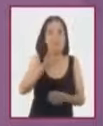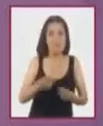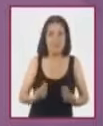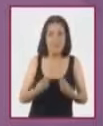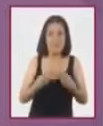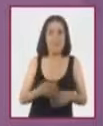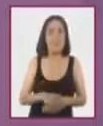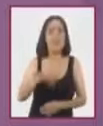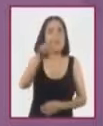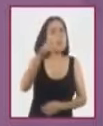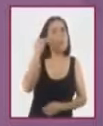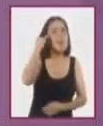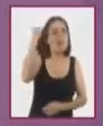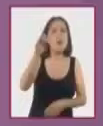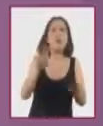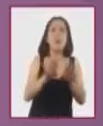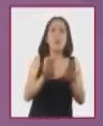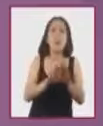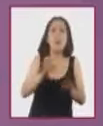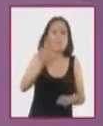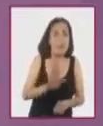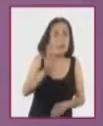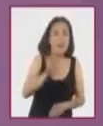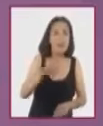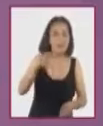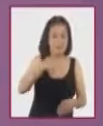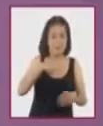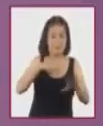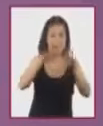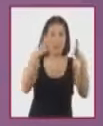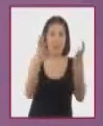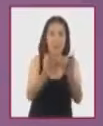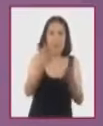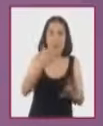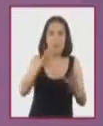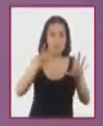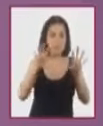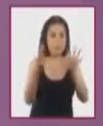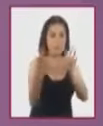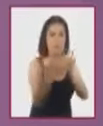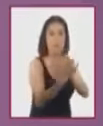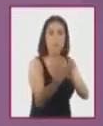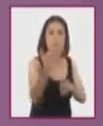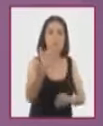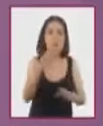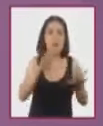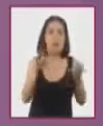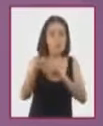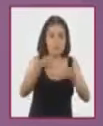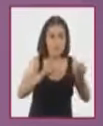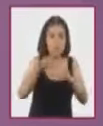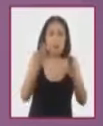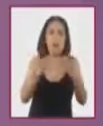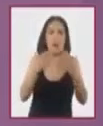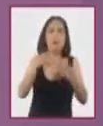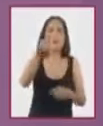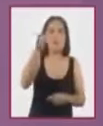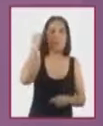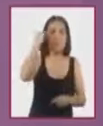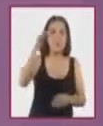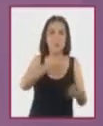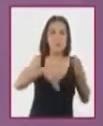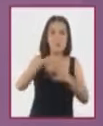Imagínate, ¿qué pasaría si nuestro planeta no girara? Si no existiera el movimiento, ¿te imaginas un mundo